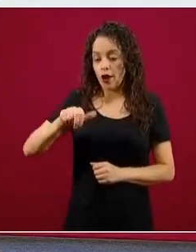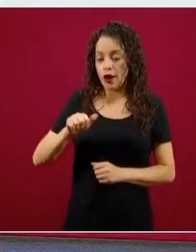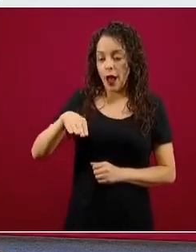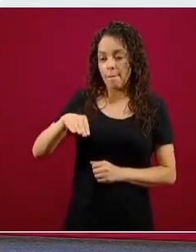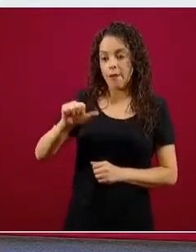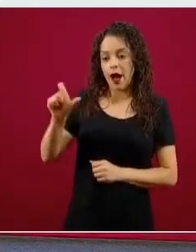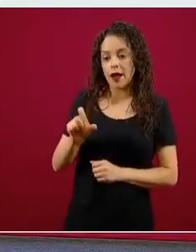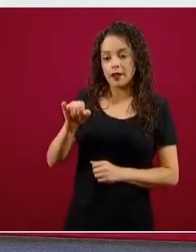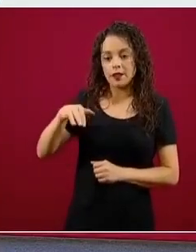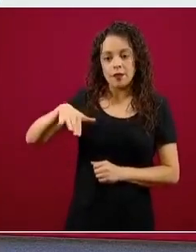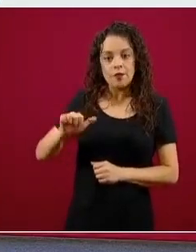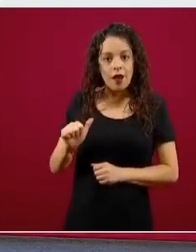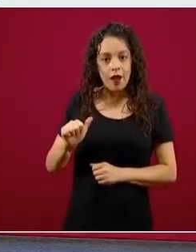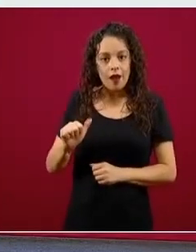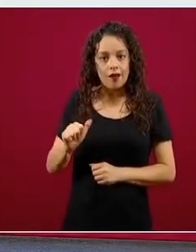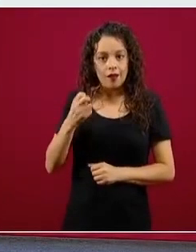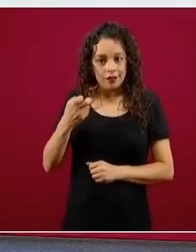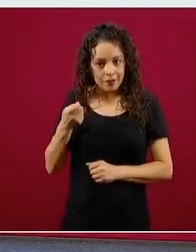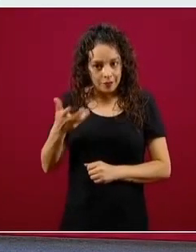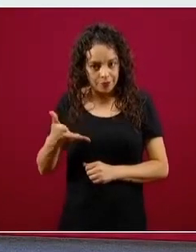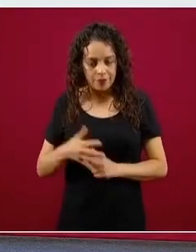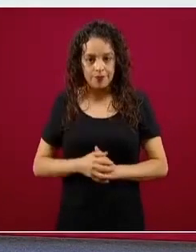Veamos la siguiente.